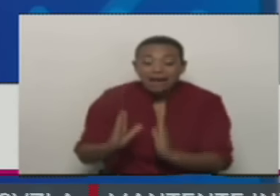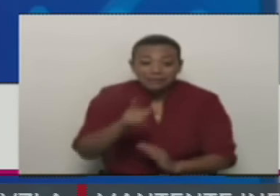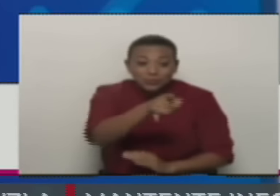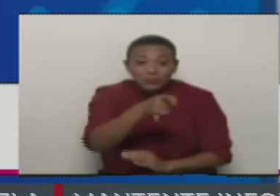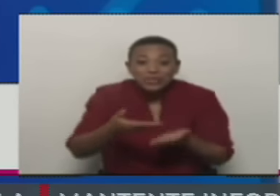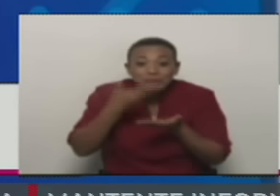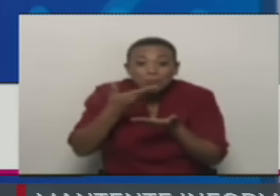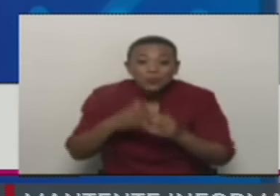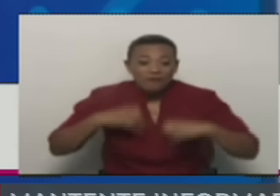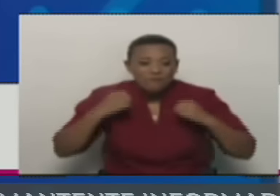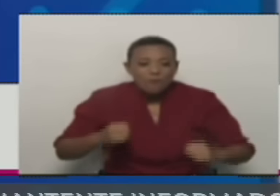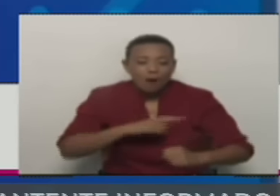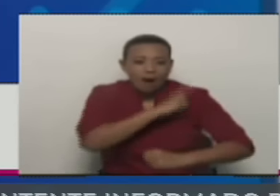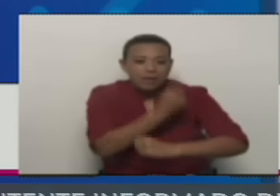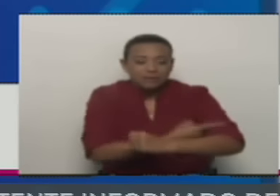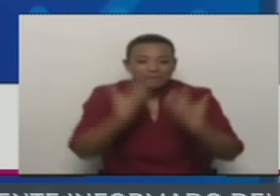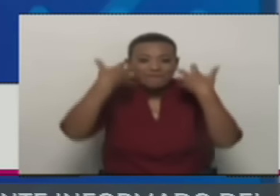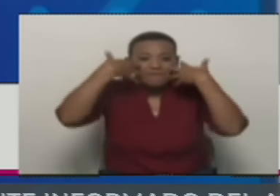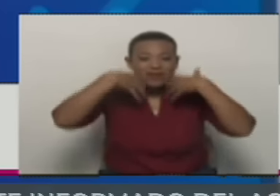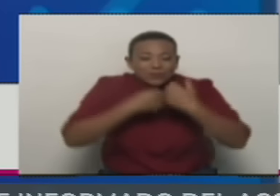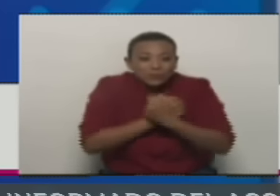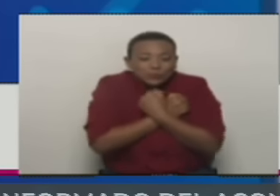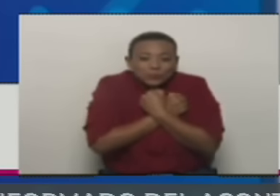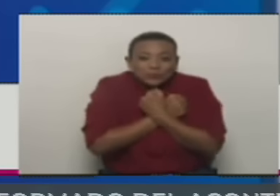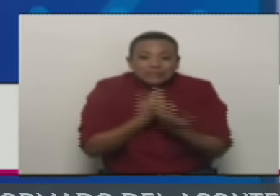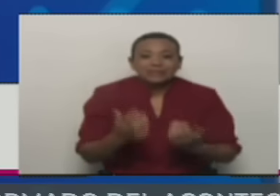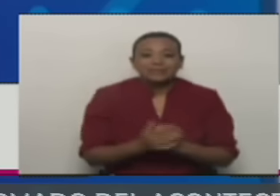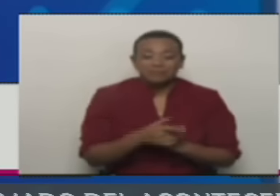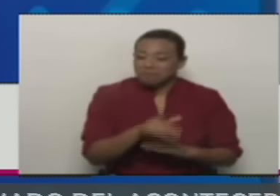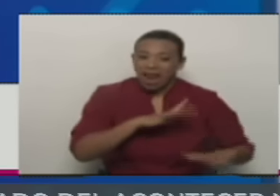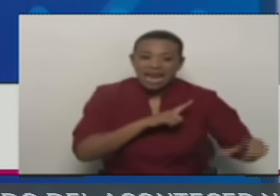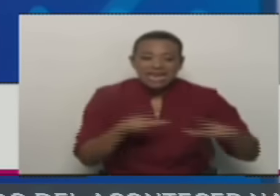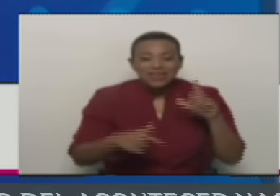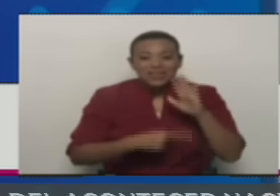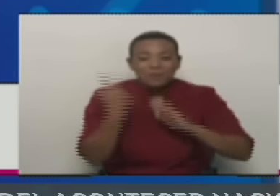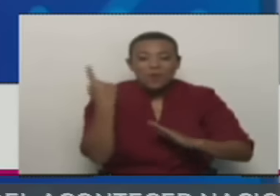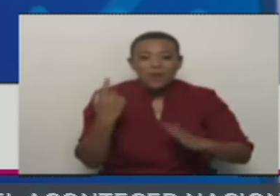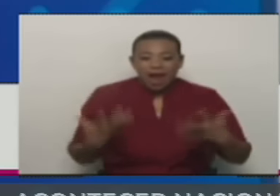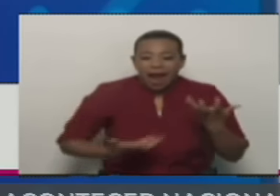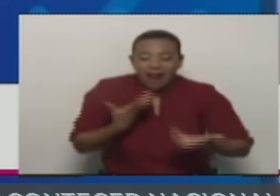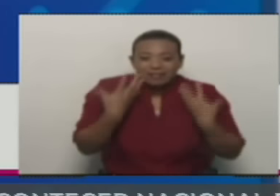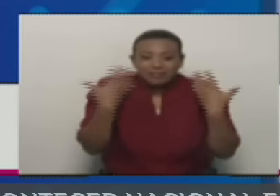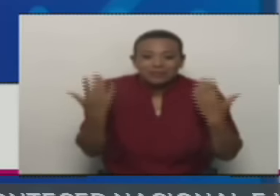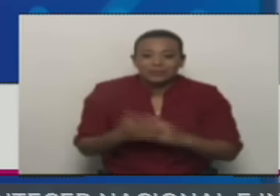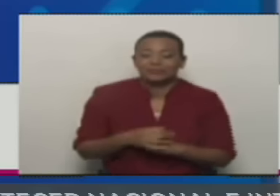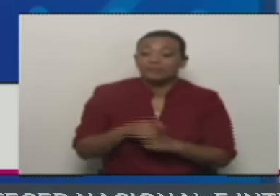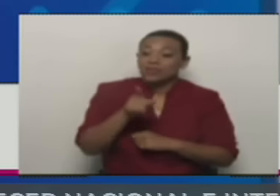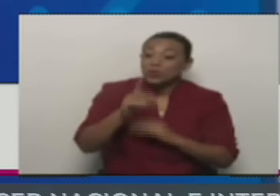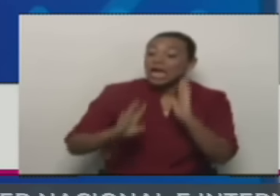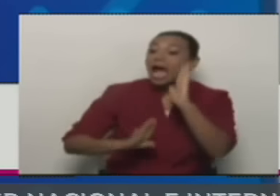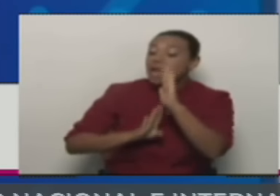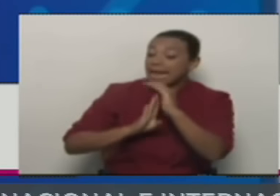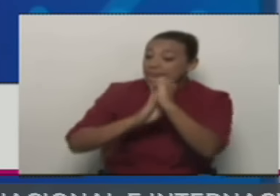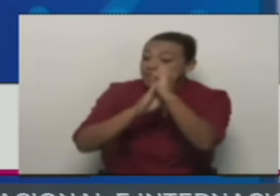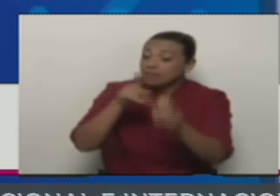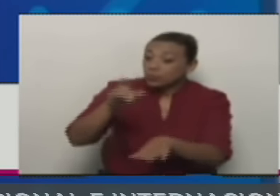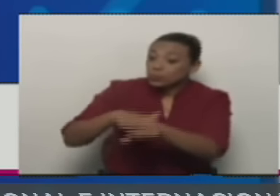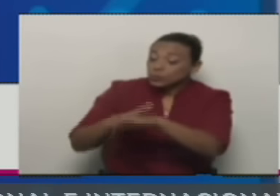negra que es buena, ¿verdad? Un consomé de gallina negra para que se le quite el frío. Entonces hay que liderar ese proceso,